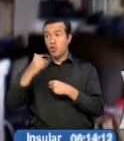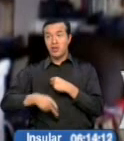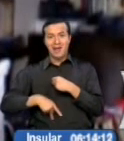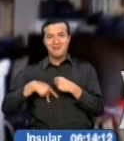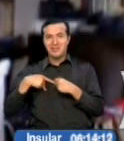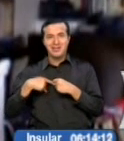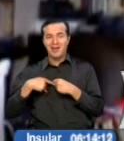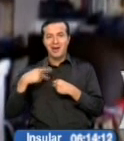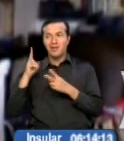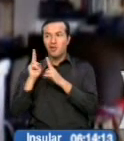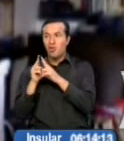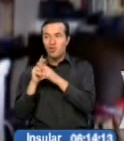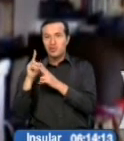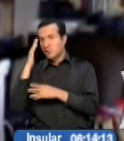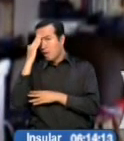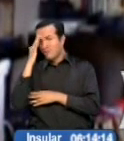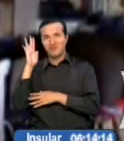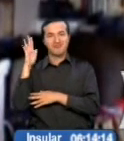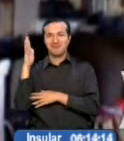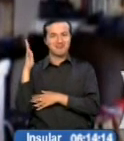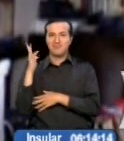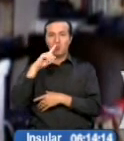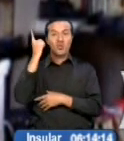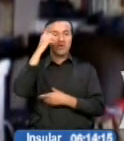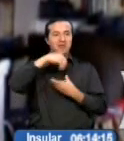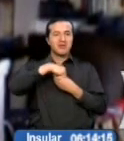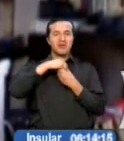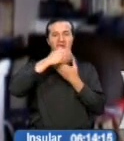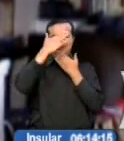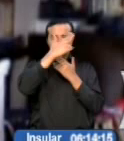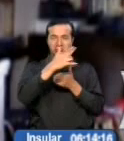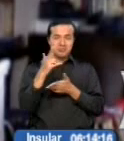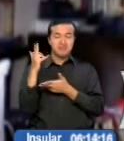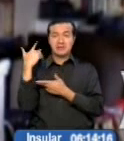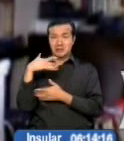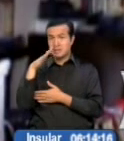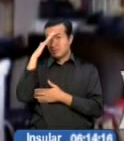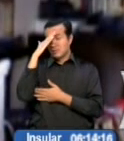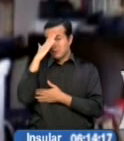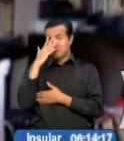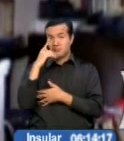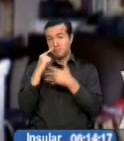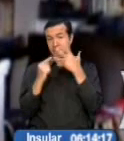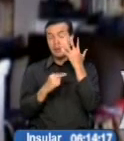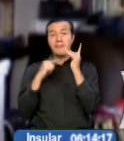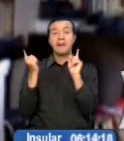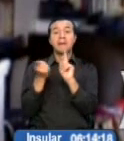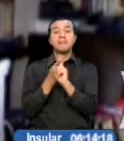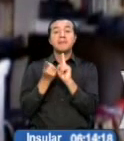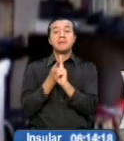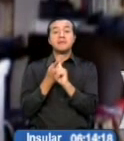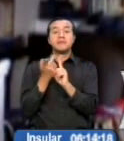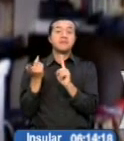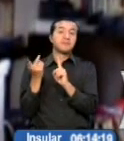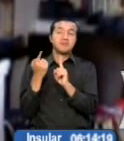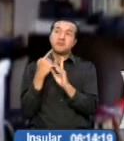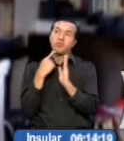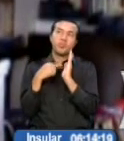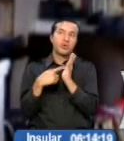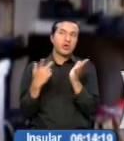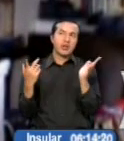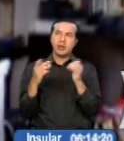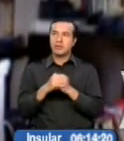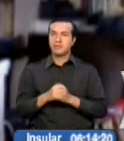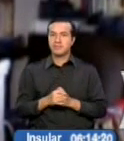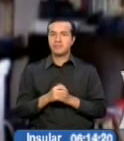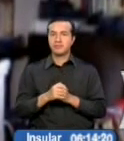de andar armados en la selva. Pero justamente tenemos dos factores a favor. La primera es, digamos, que las